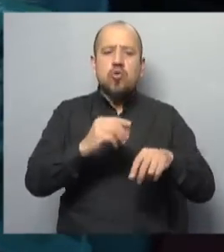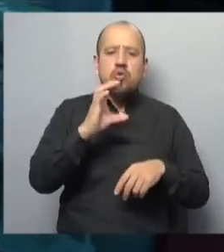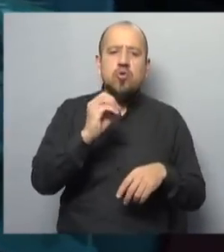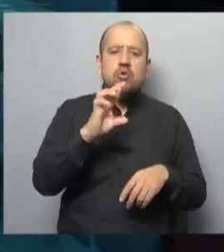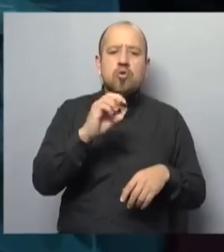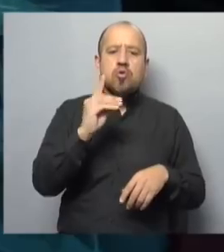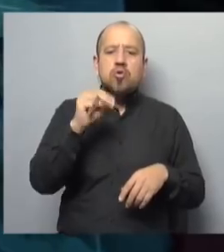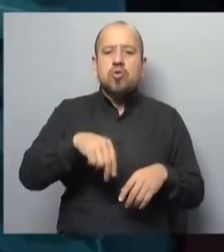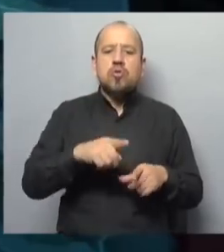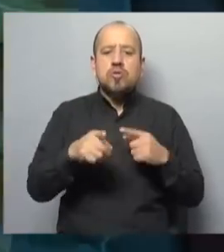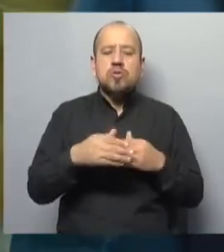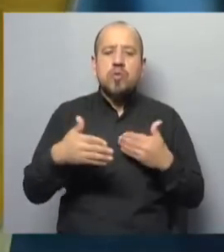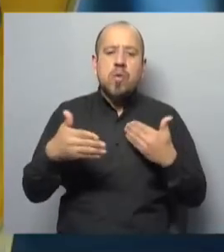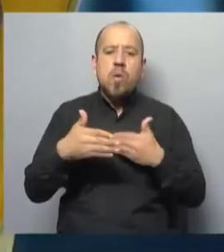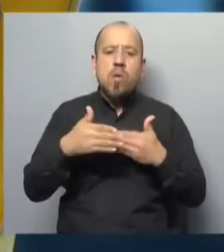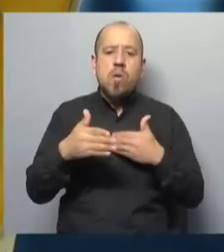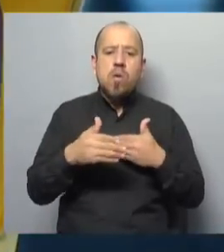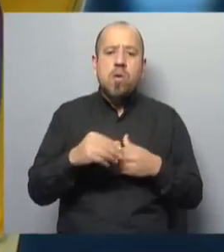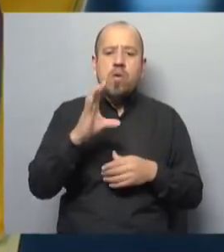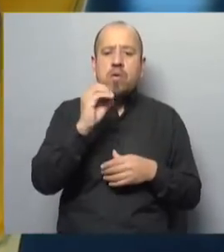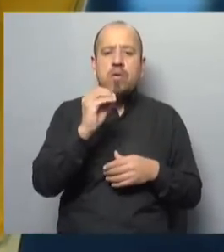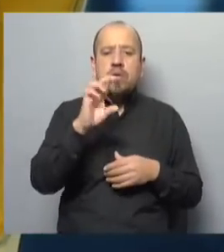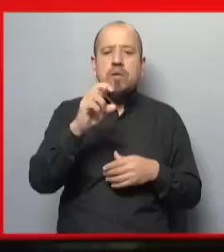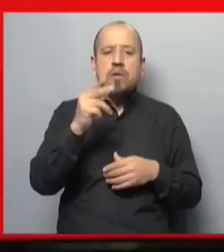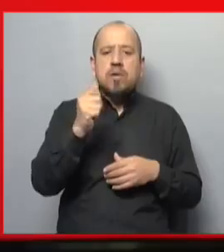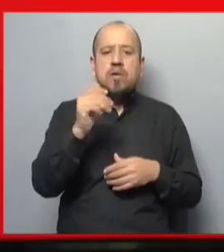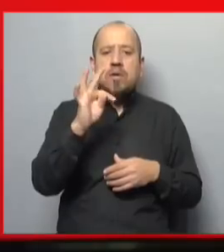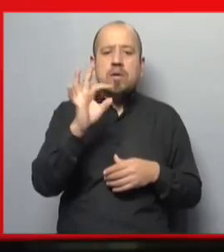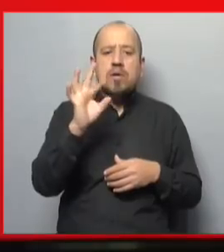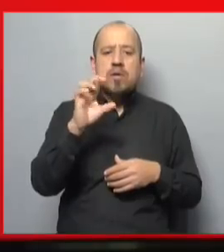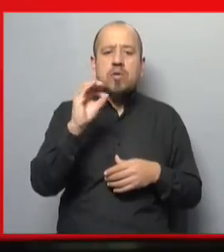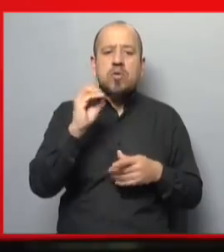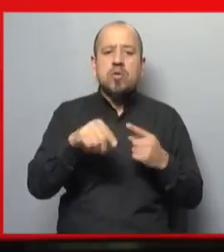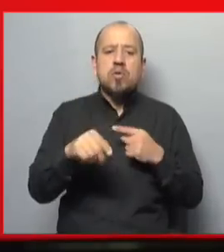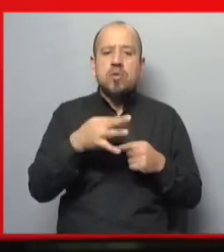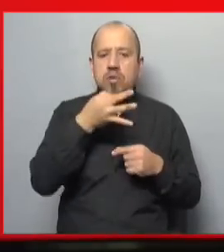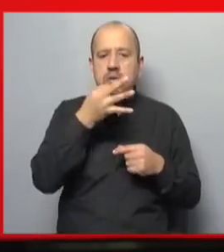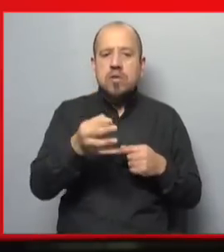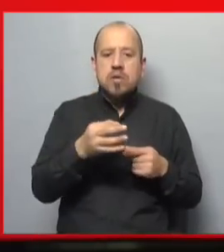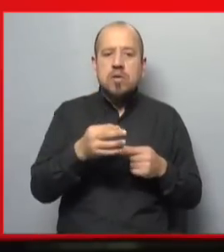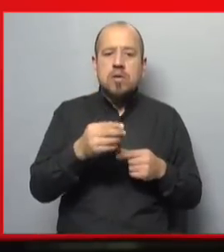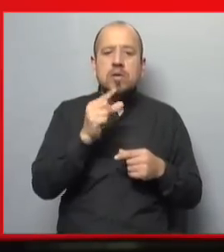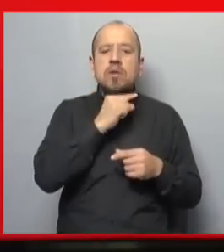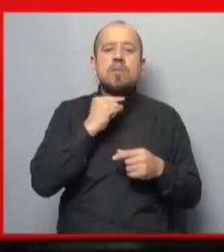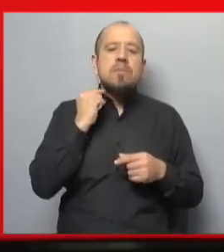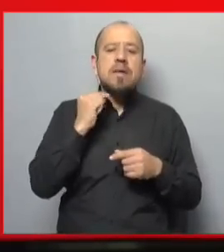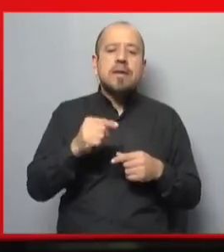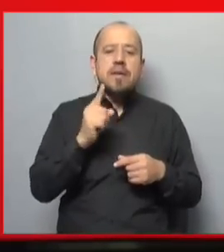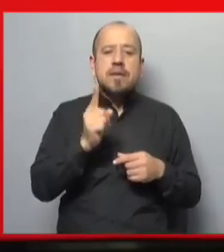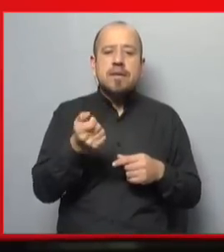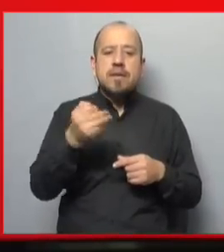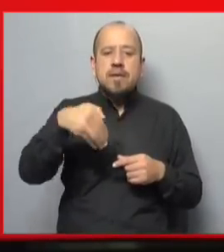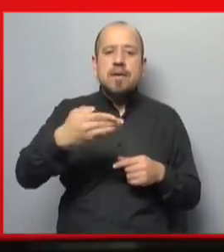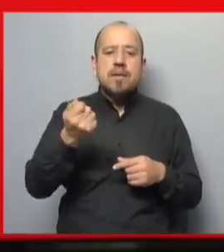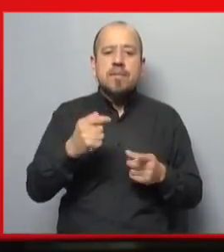estabas al lado del oratorio del famoso en lo que está enfrente lo solucionamos el padre gamba pero bueno en el grana torio festivo se